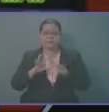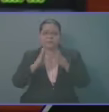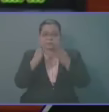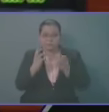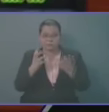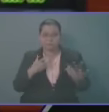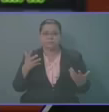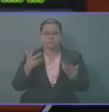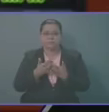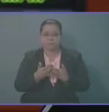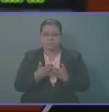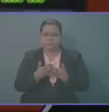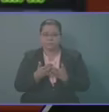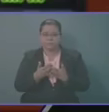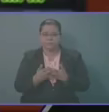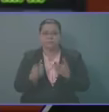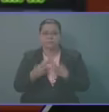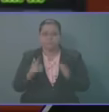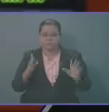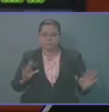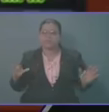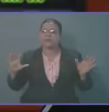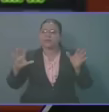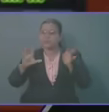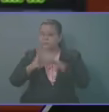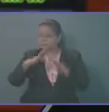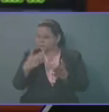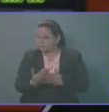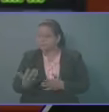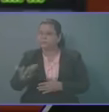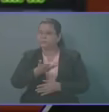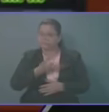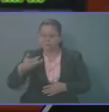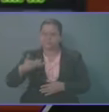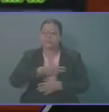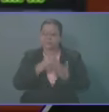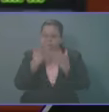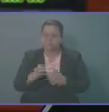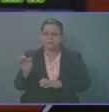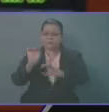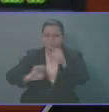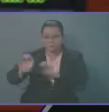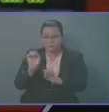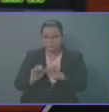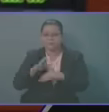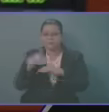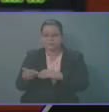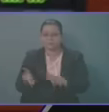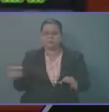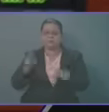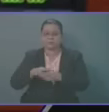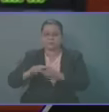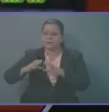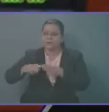que ya tiene 1 año y 2 meses, que me pidieron tiempo para evaluarla y estudiarla en la comisión ad